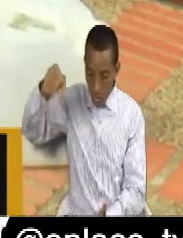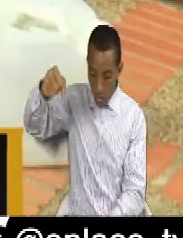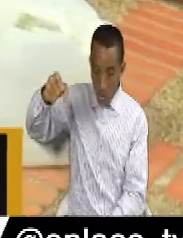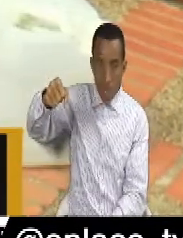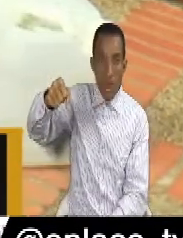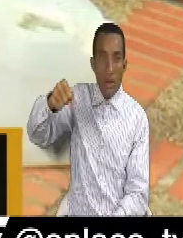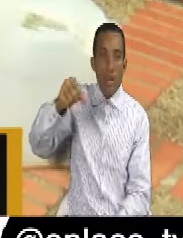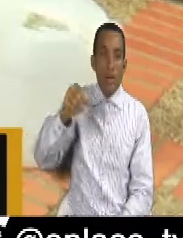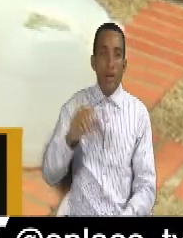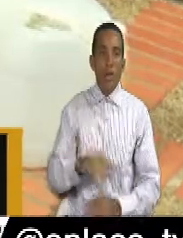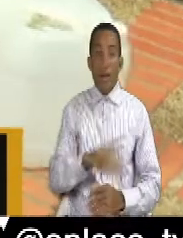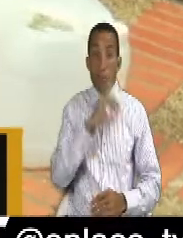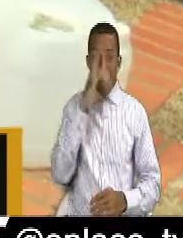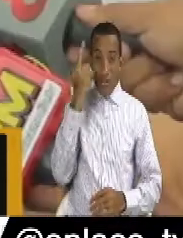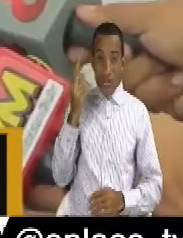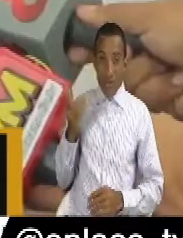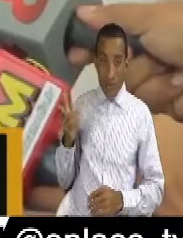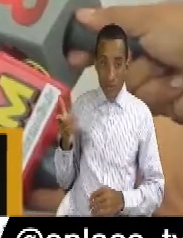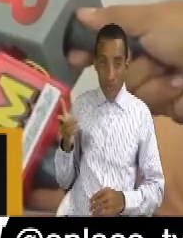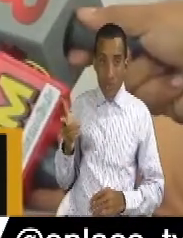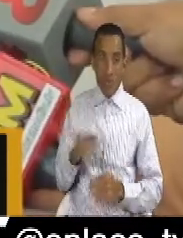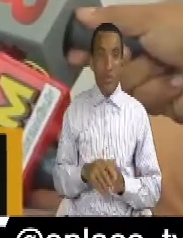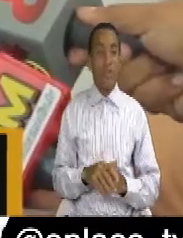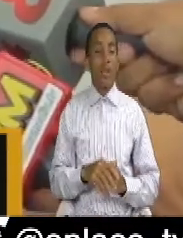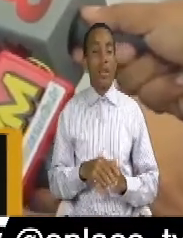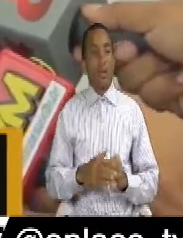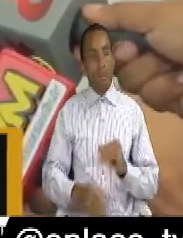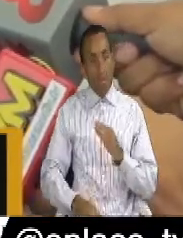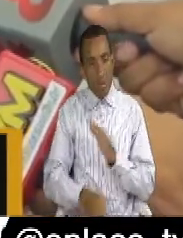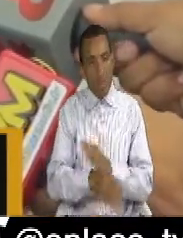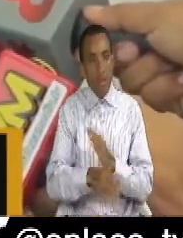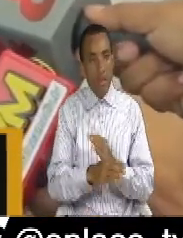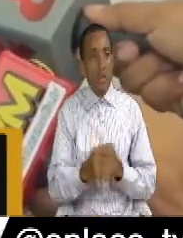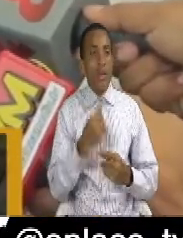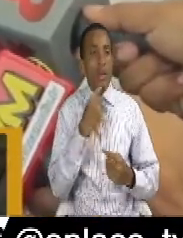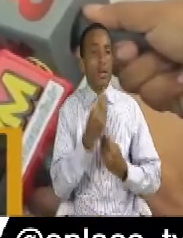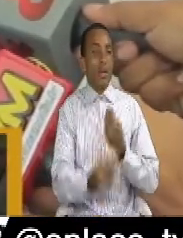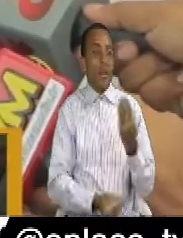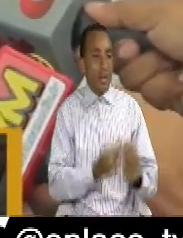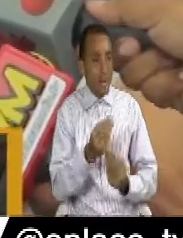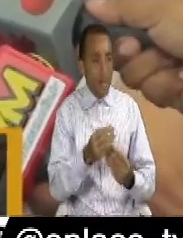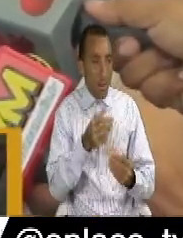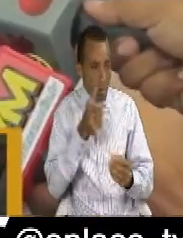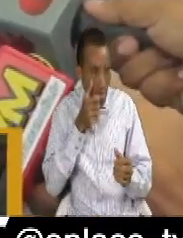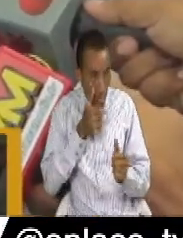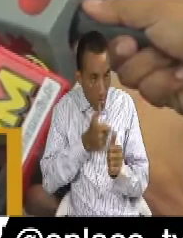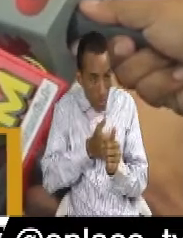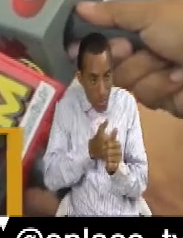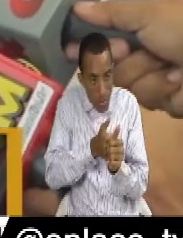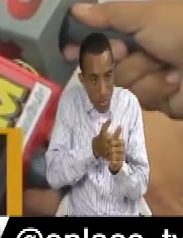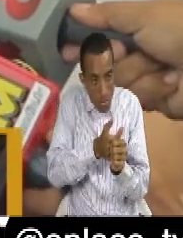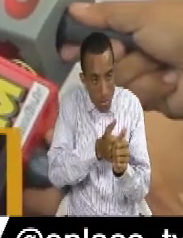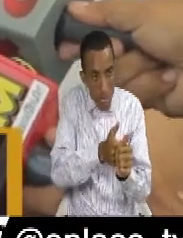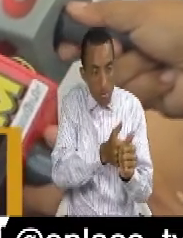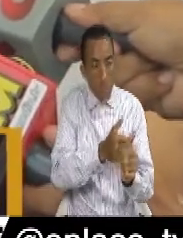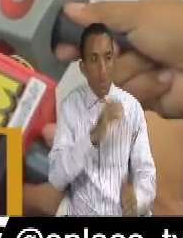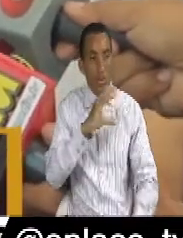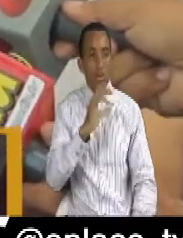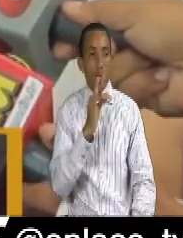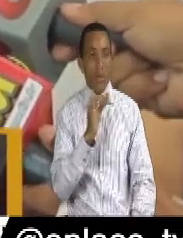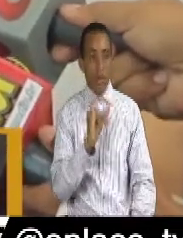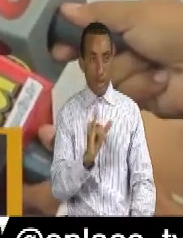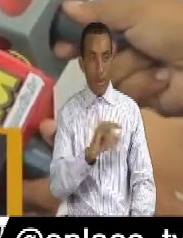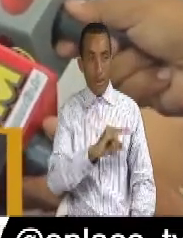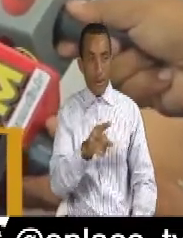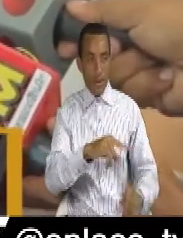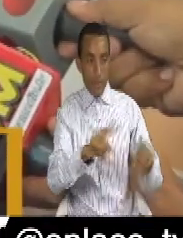que podemos decir es que había una continuidad. ¿Qué se hizo? Se hizo un seguimiento por parte de CTI, de Fiscalía, y en